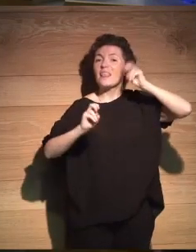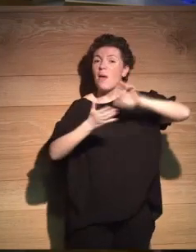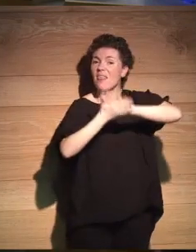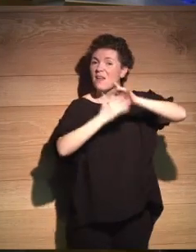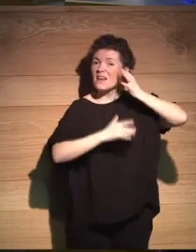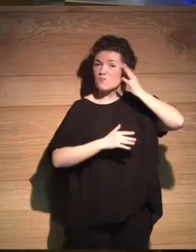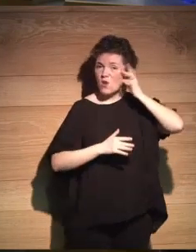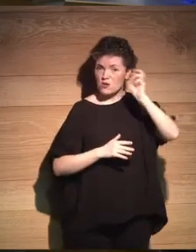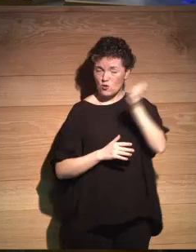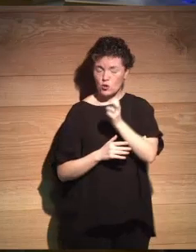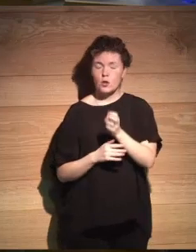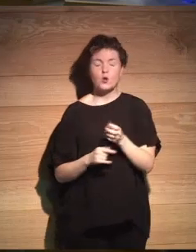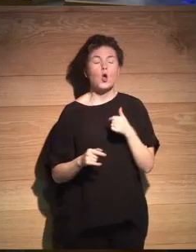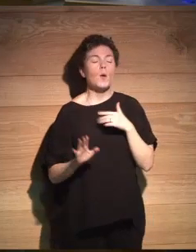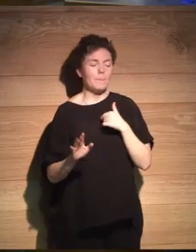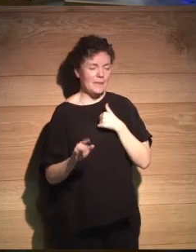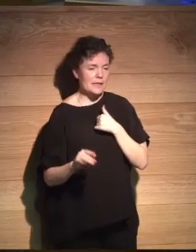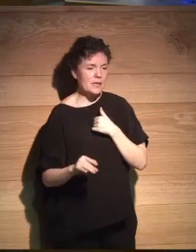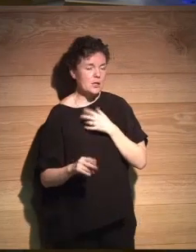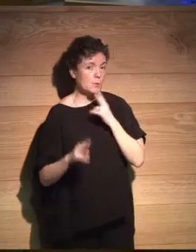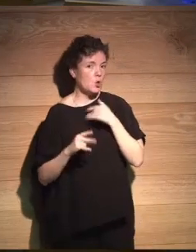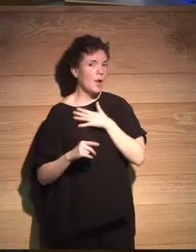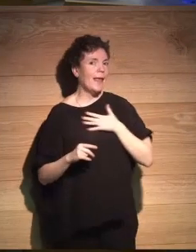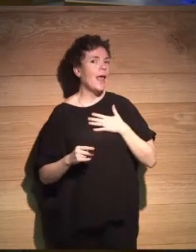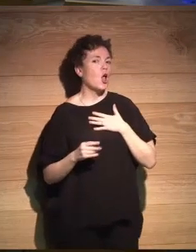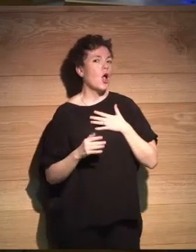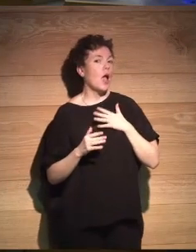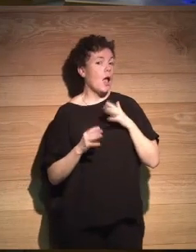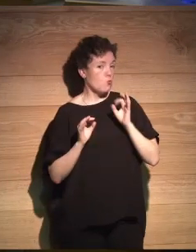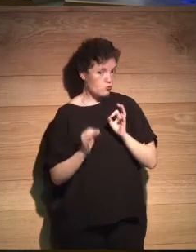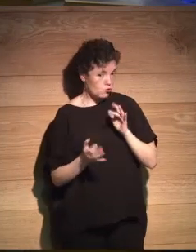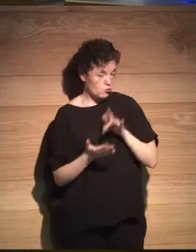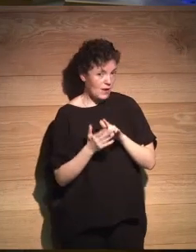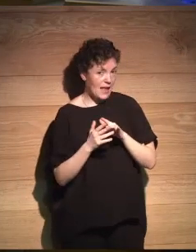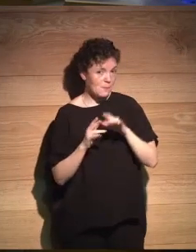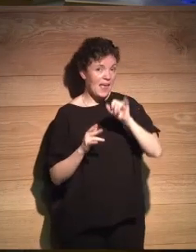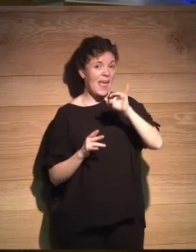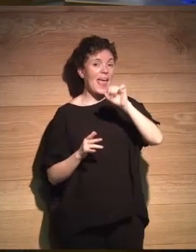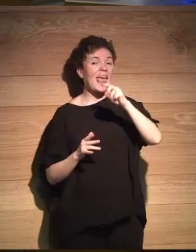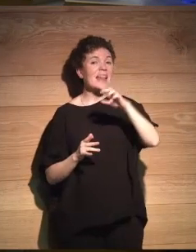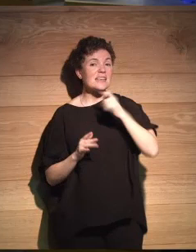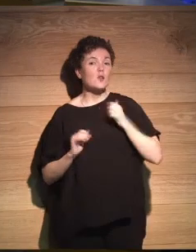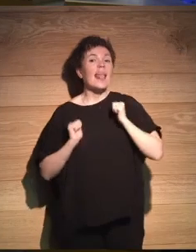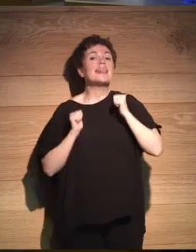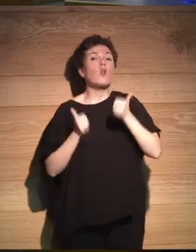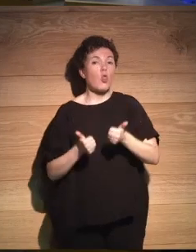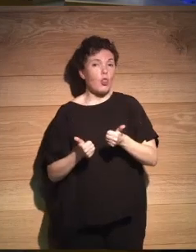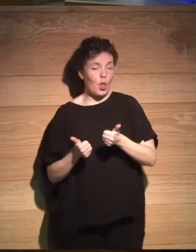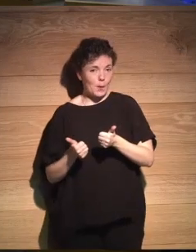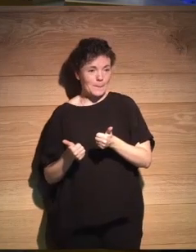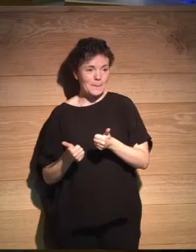mujeres. Mira, yo lo que quería llegar era precisamente a Elsa Barea. He hecho una pequeña introducción, como tú has